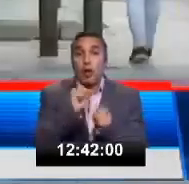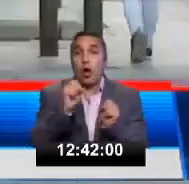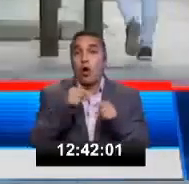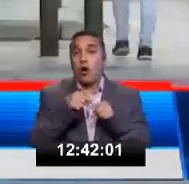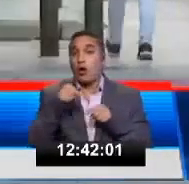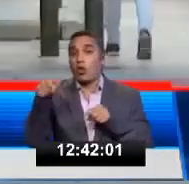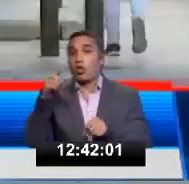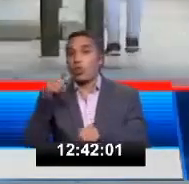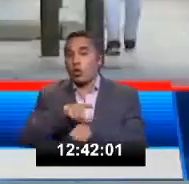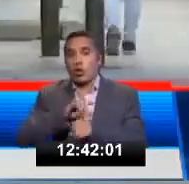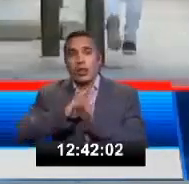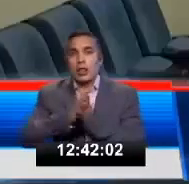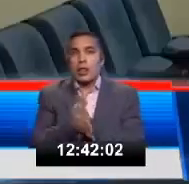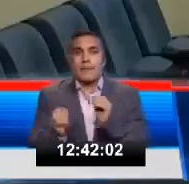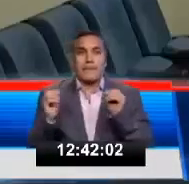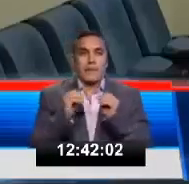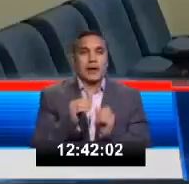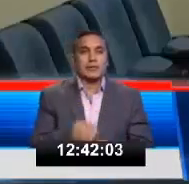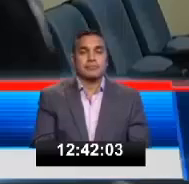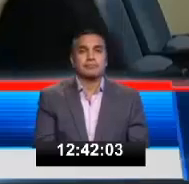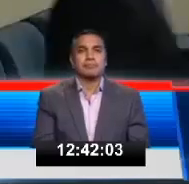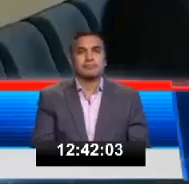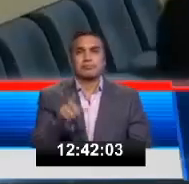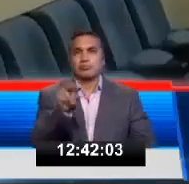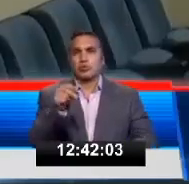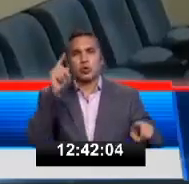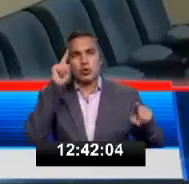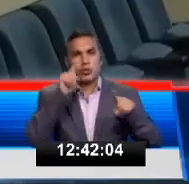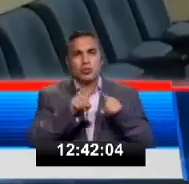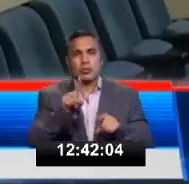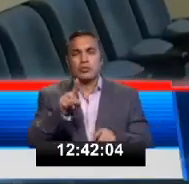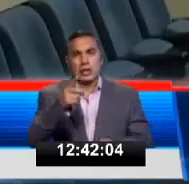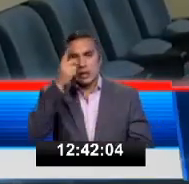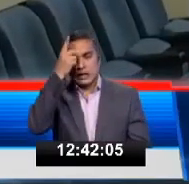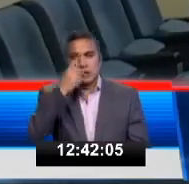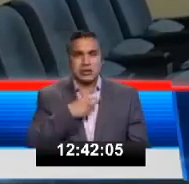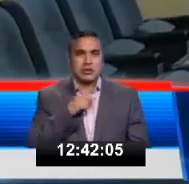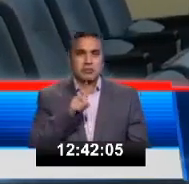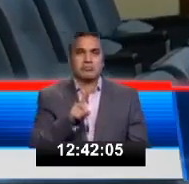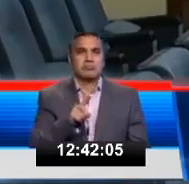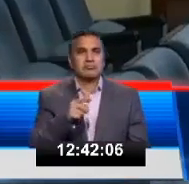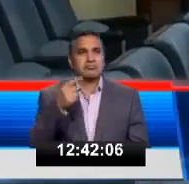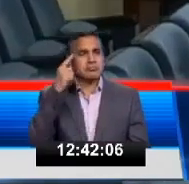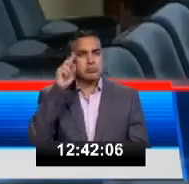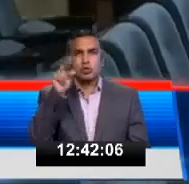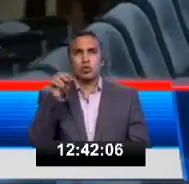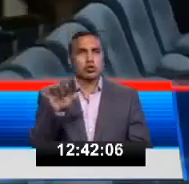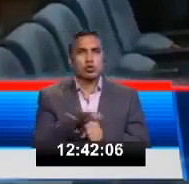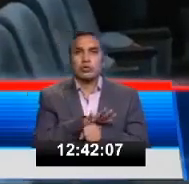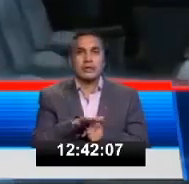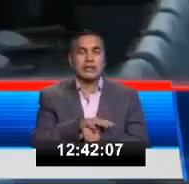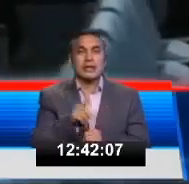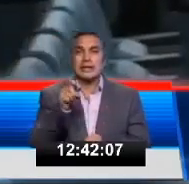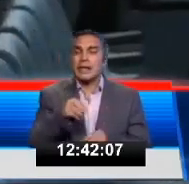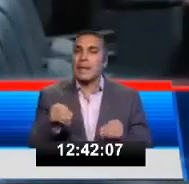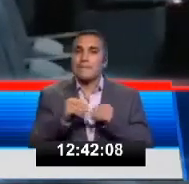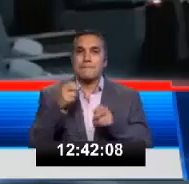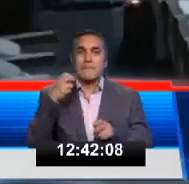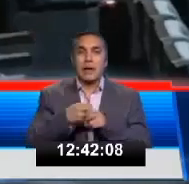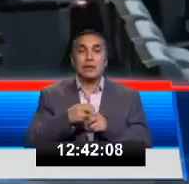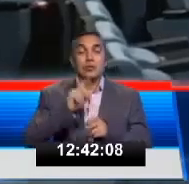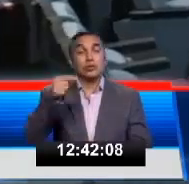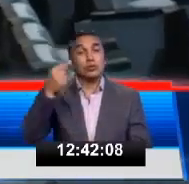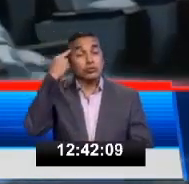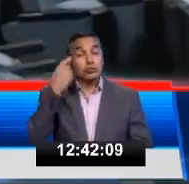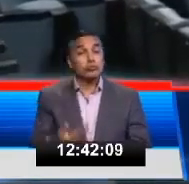el ministro español de sanidad expresó su desacuerdo con el alcance de las medidas que consideró insuficientes el gobierno había propuesto